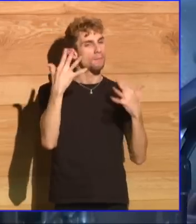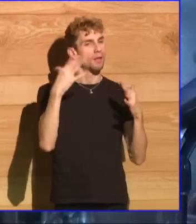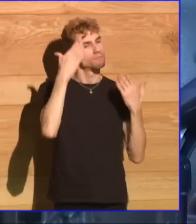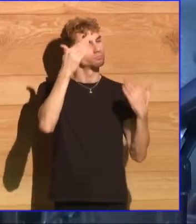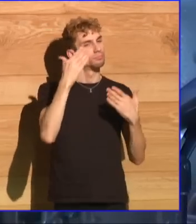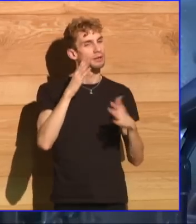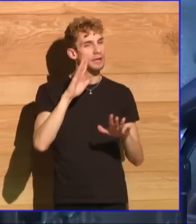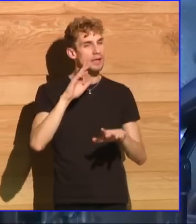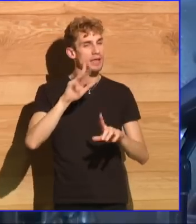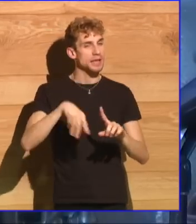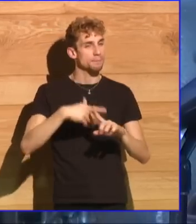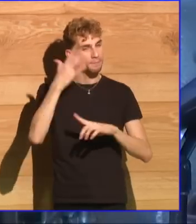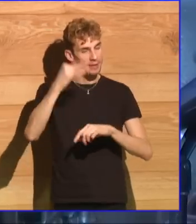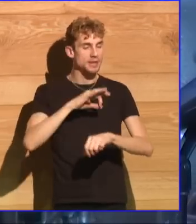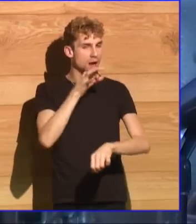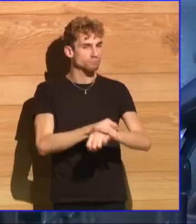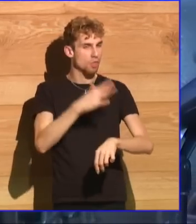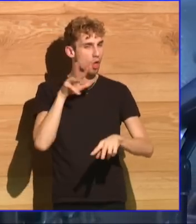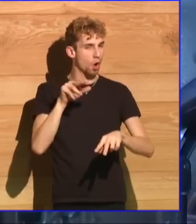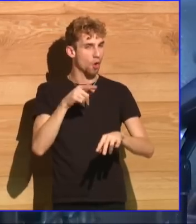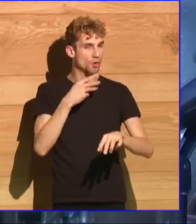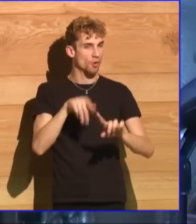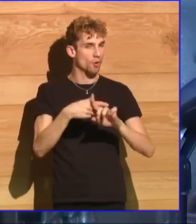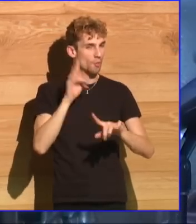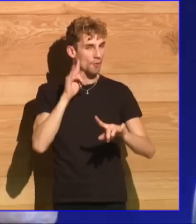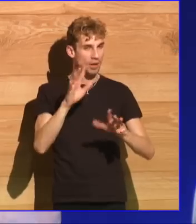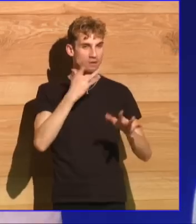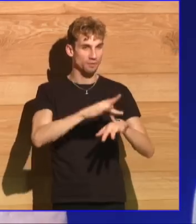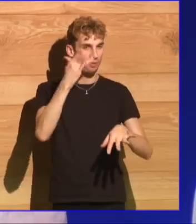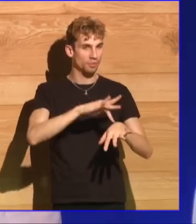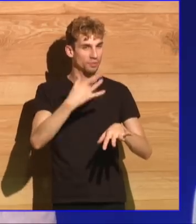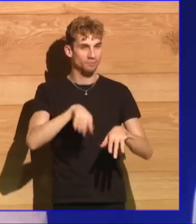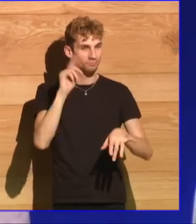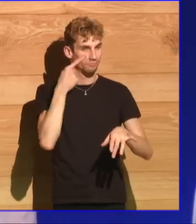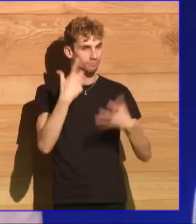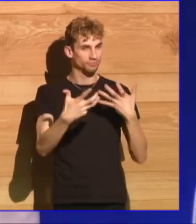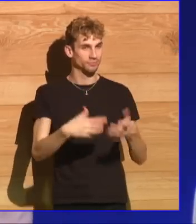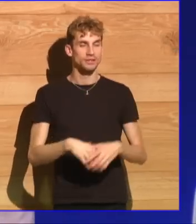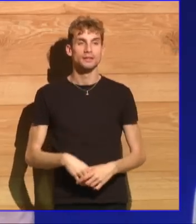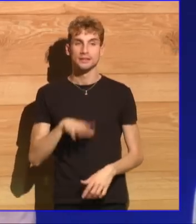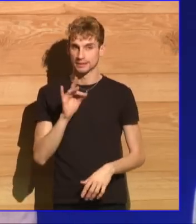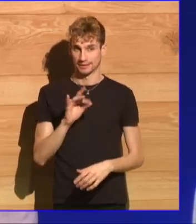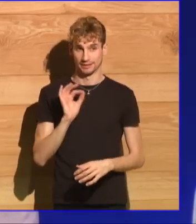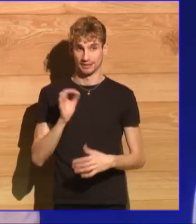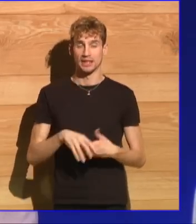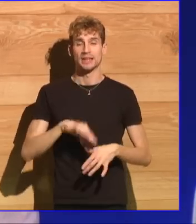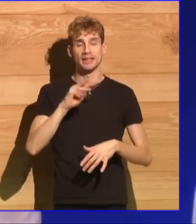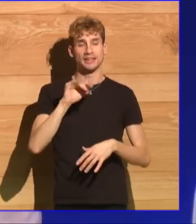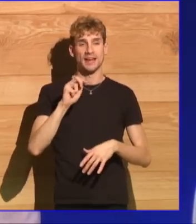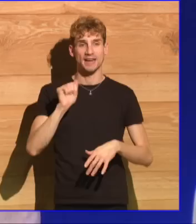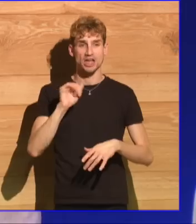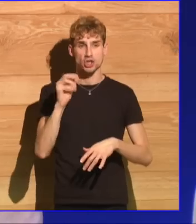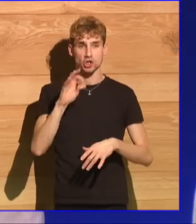mano vibraba Le y pesaba, la le pesaba. la cadena hacía un poquito de Hacía ruido. unos cardenales tremendos, sí, sí. Indiana Jones y la última cruzada, que